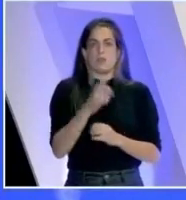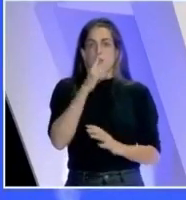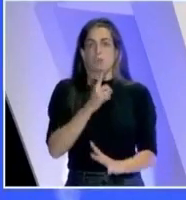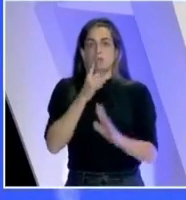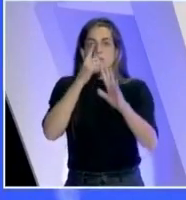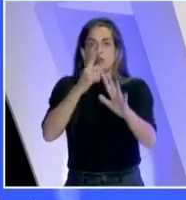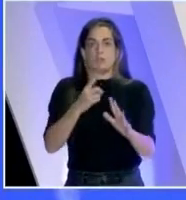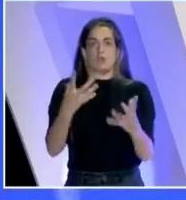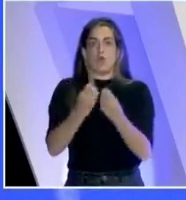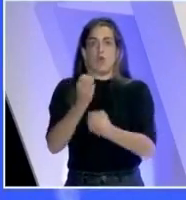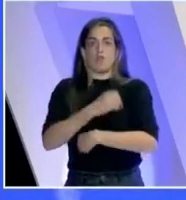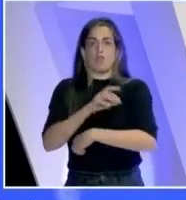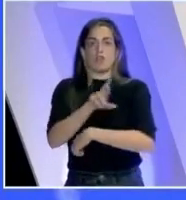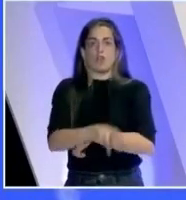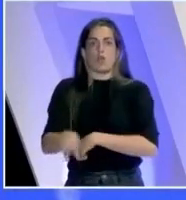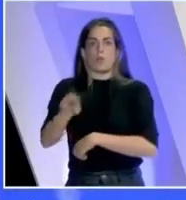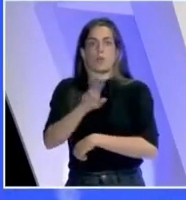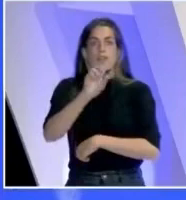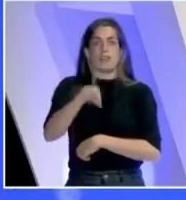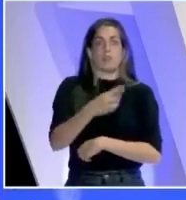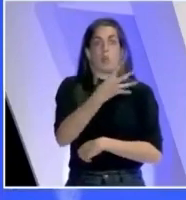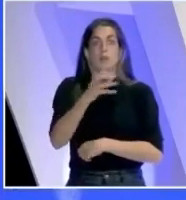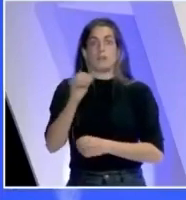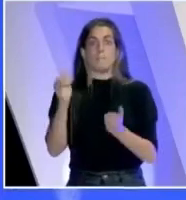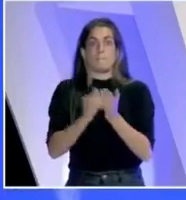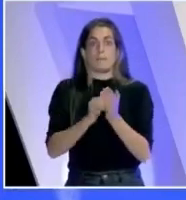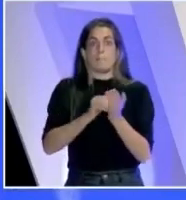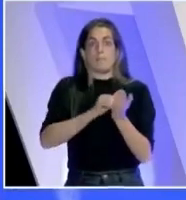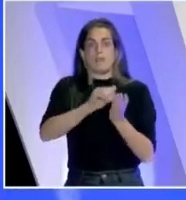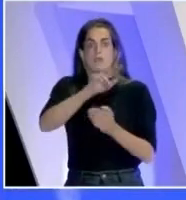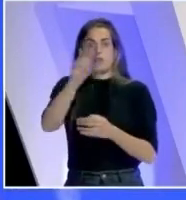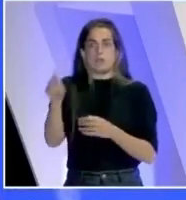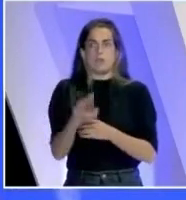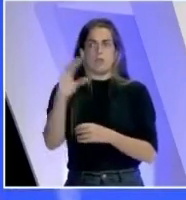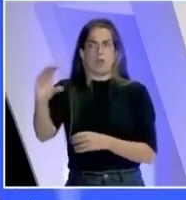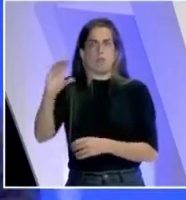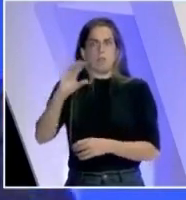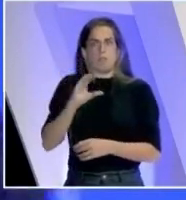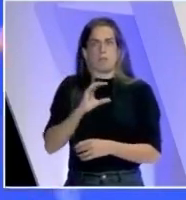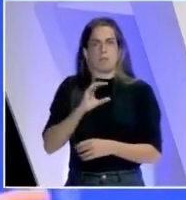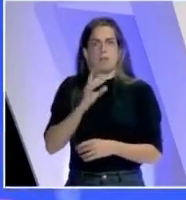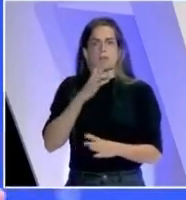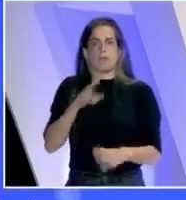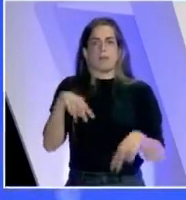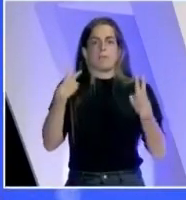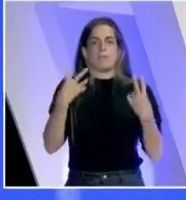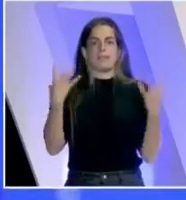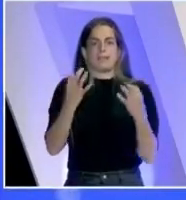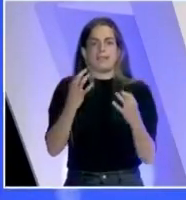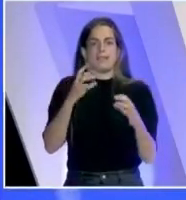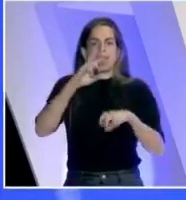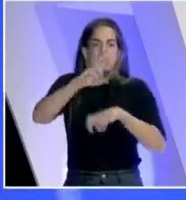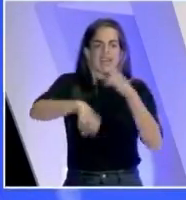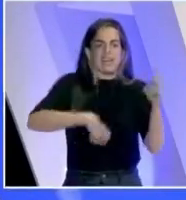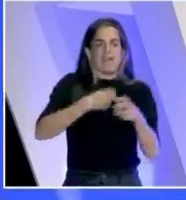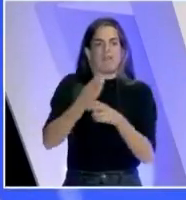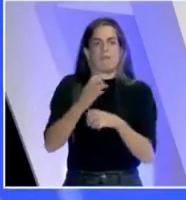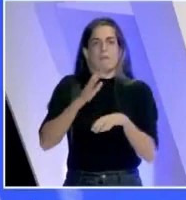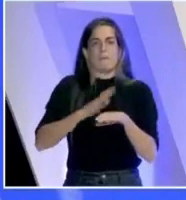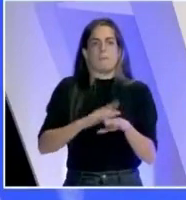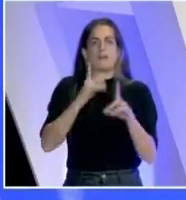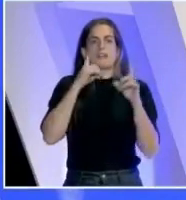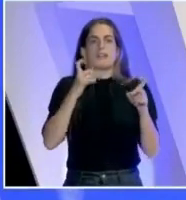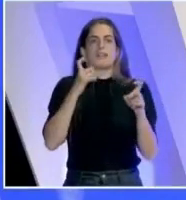del Fondo de Recuperación. 140.000 millones de euros que nos van a permitir poner en marcha muchas reformas necesarias para iniciar esa